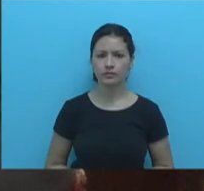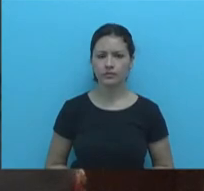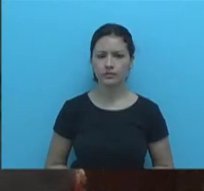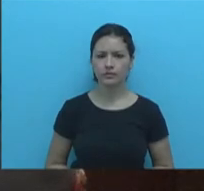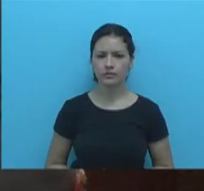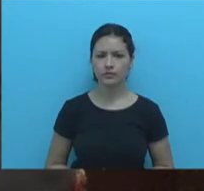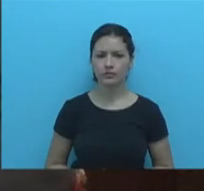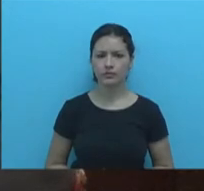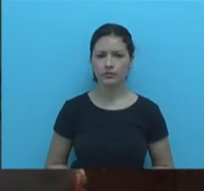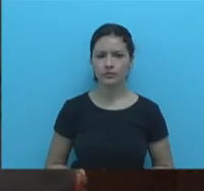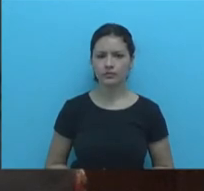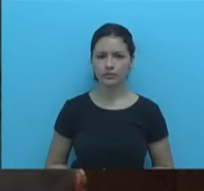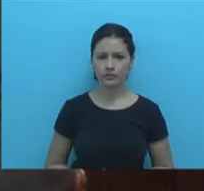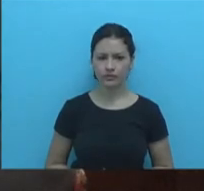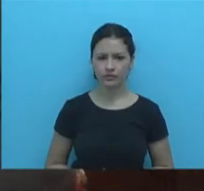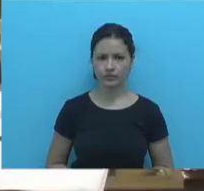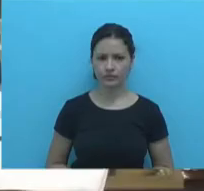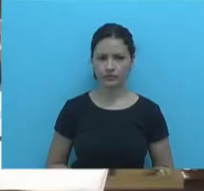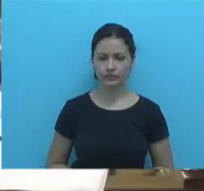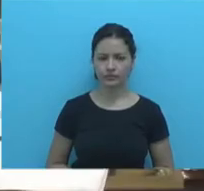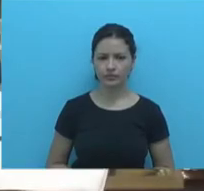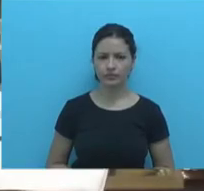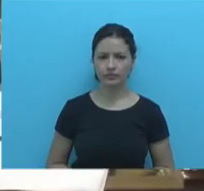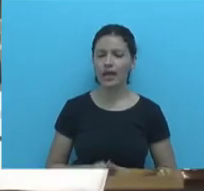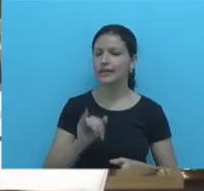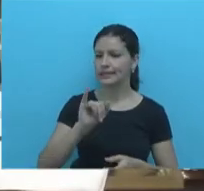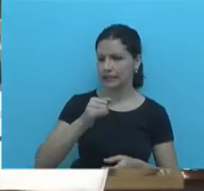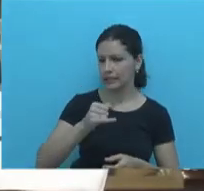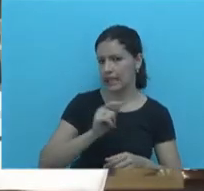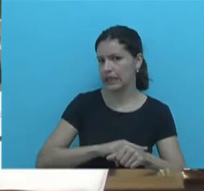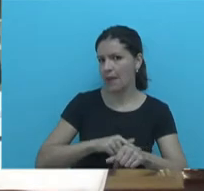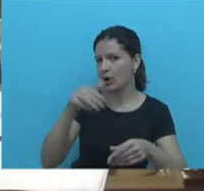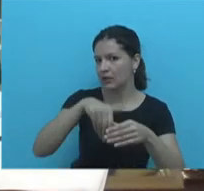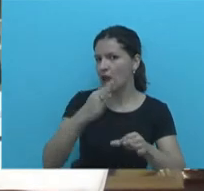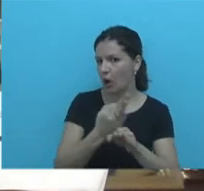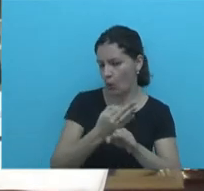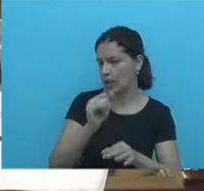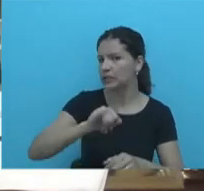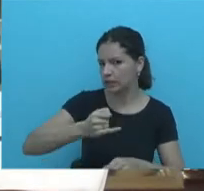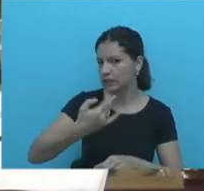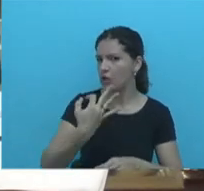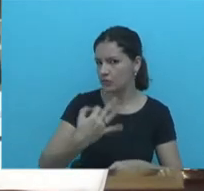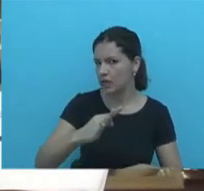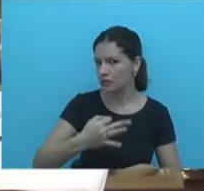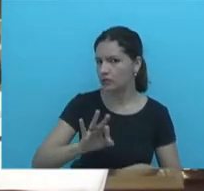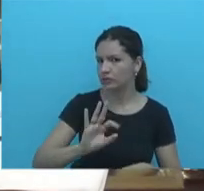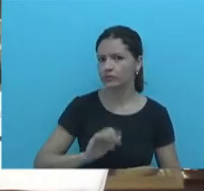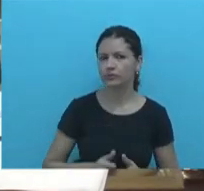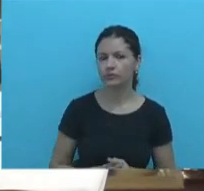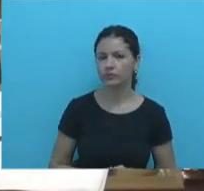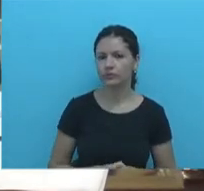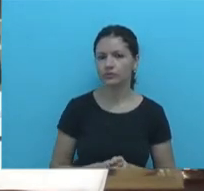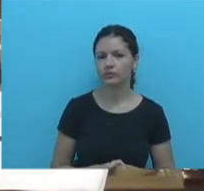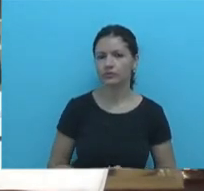¿Alguien puede? Sí. Y si es un espacio curricular dentro de la escuela, lo tendrían que hacer como cualquier otra materia, como tienen que hacer